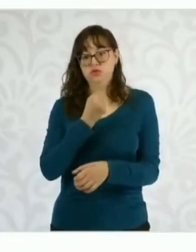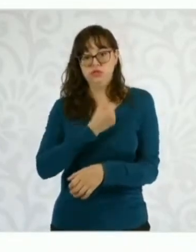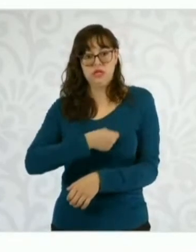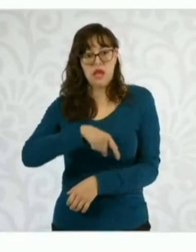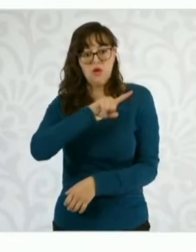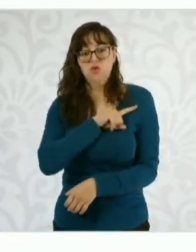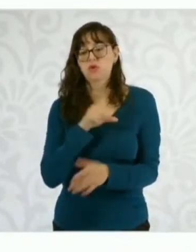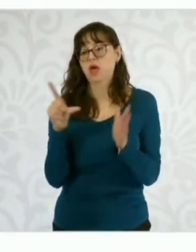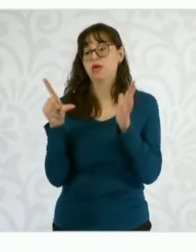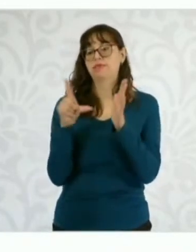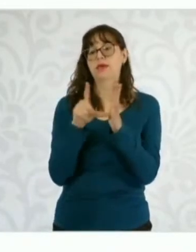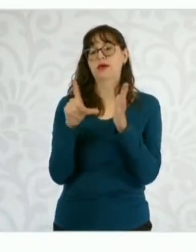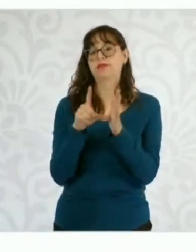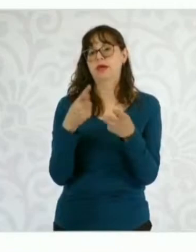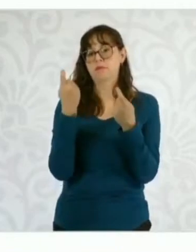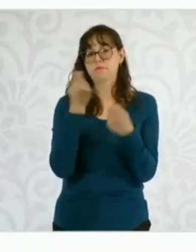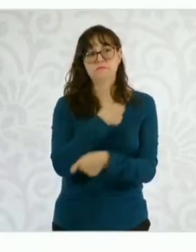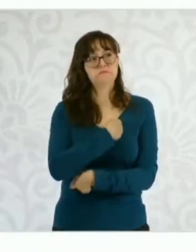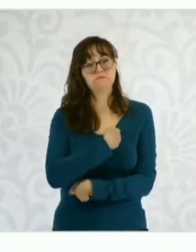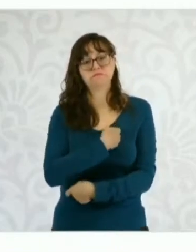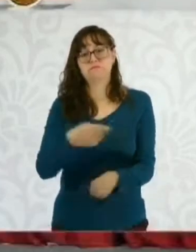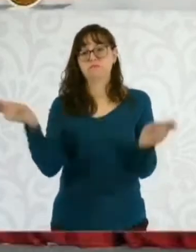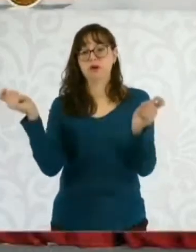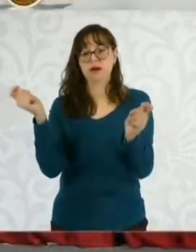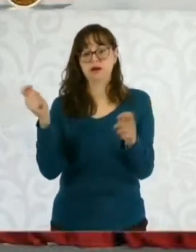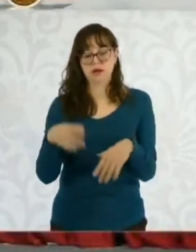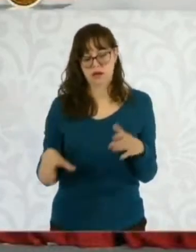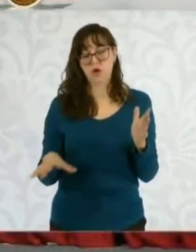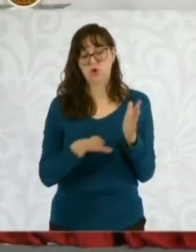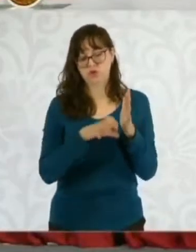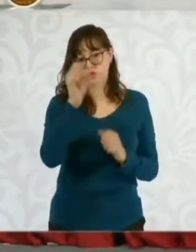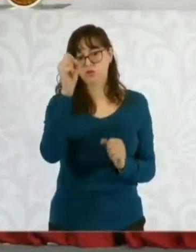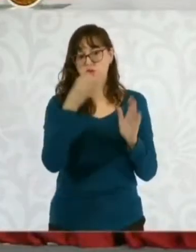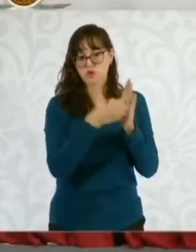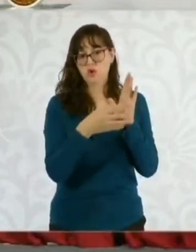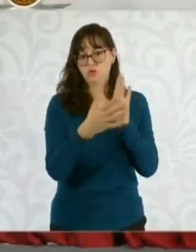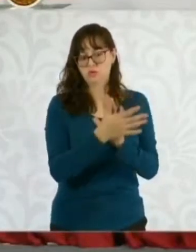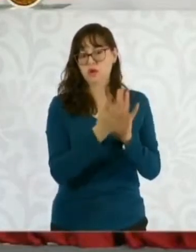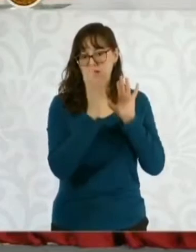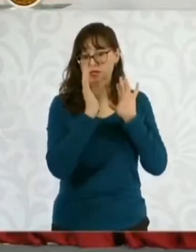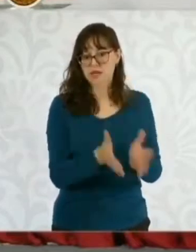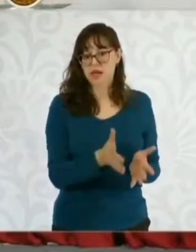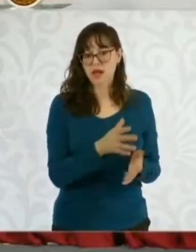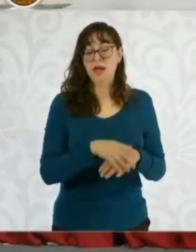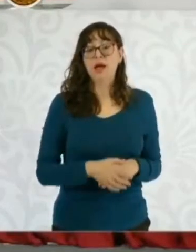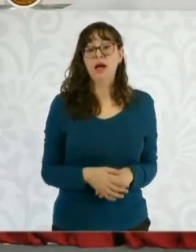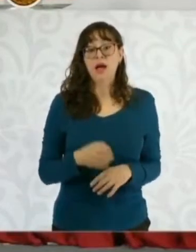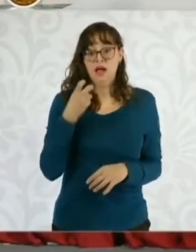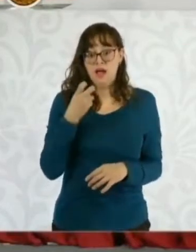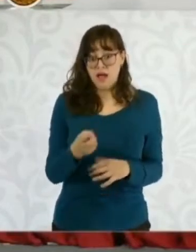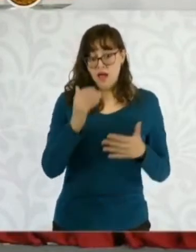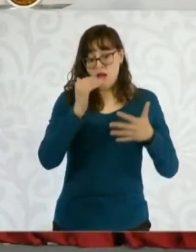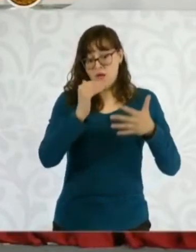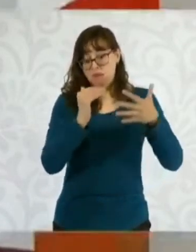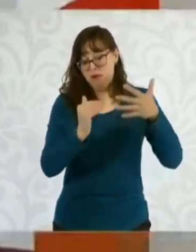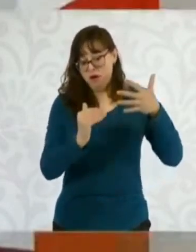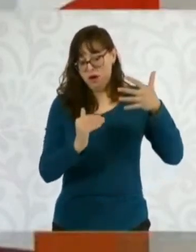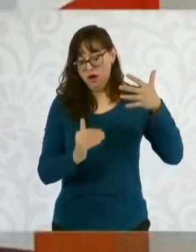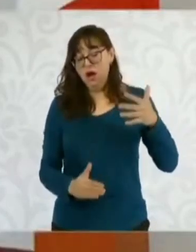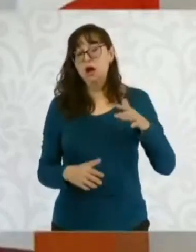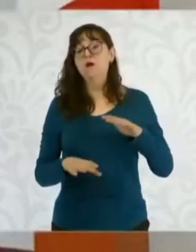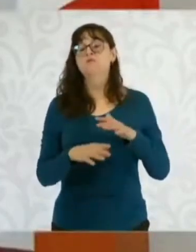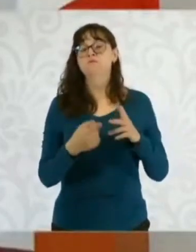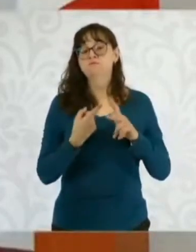al Sistema Nacional de Salud para el Bienestar que ya está en la Constitución. Serían esos algunas de las acciones, no todas, debo de quedar claro